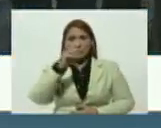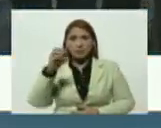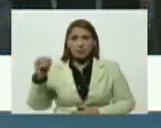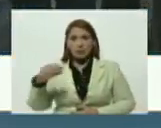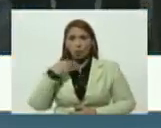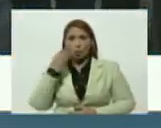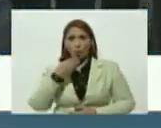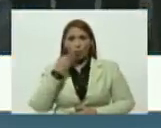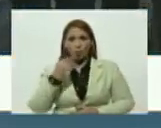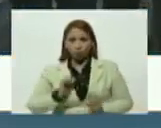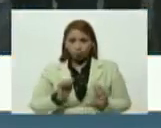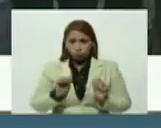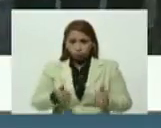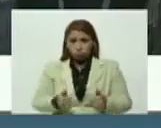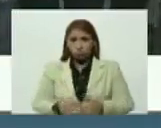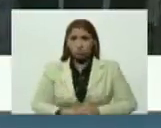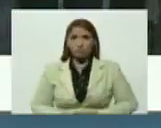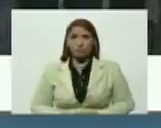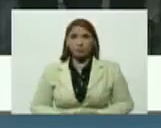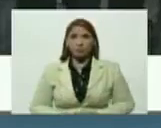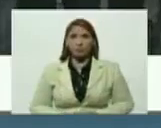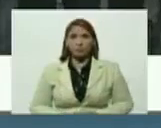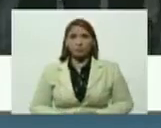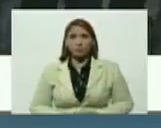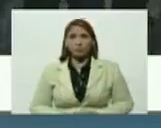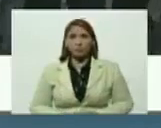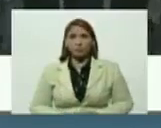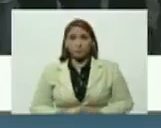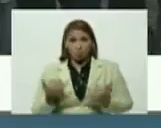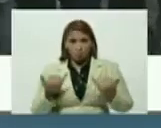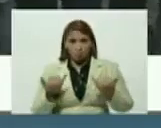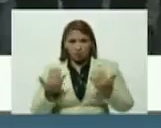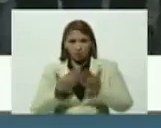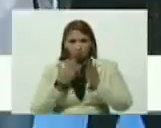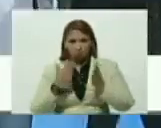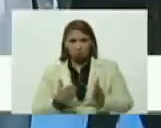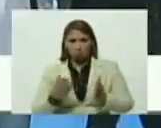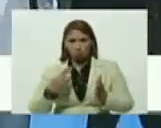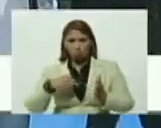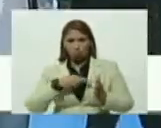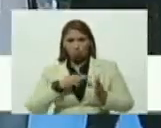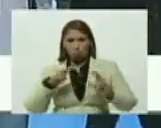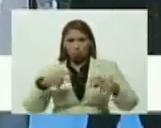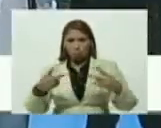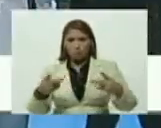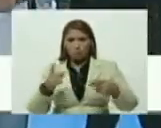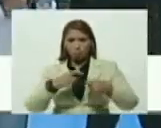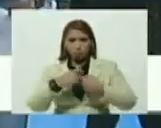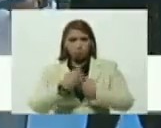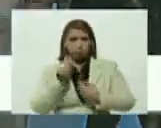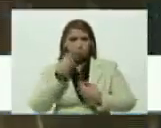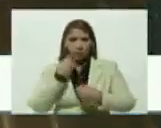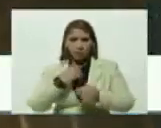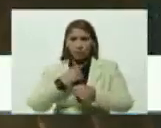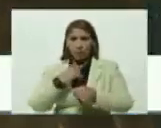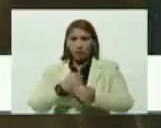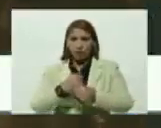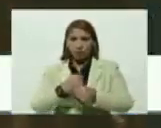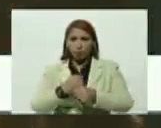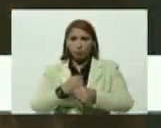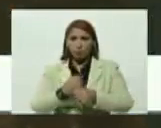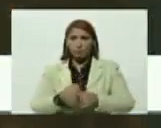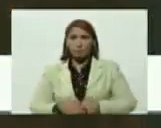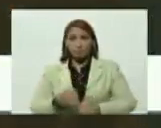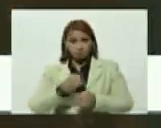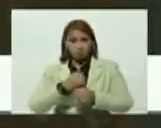A partir de esta oleada, presidente, estamos trabajando desde la gran misión Chamba Juvenil con